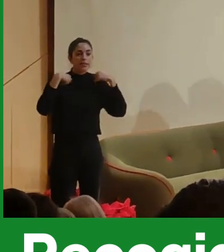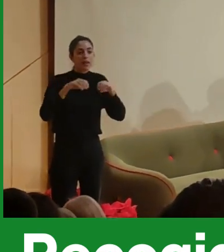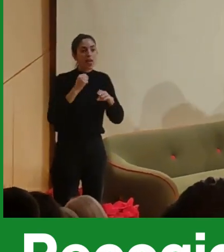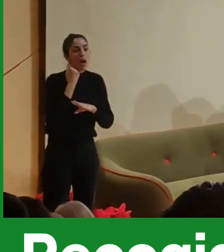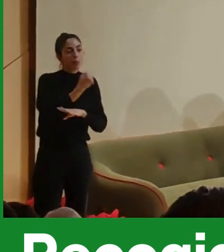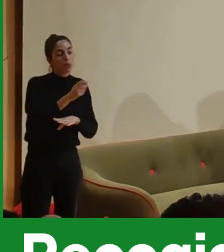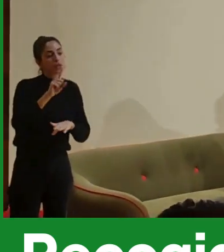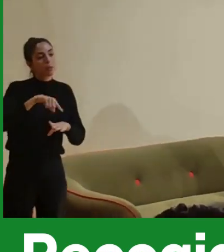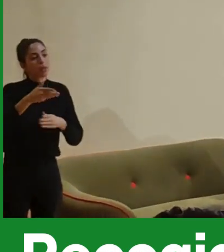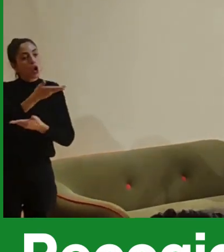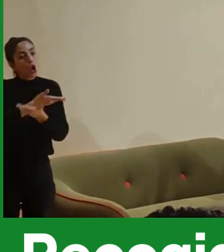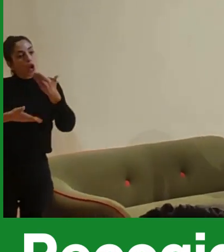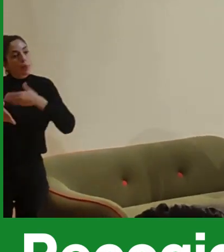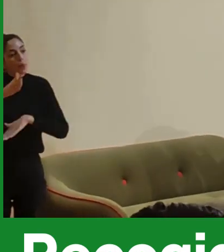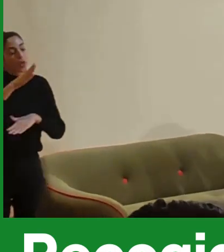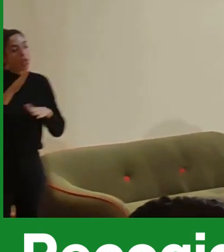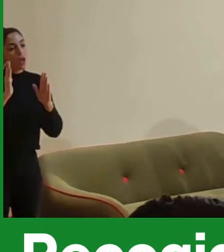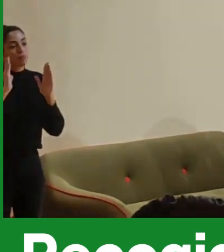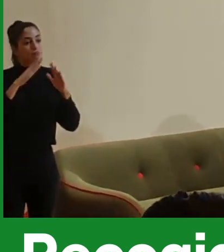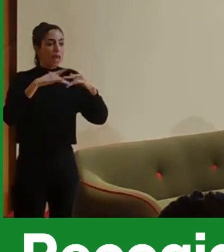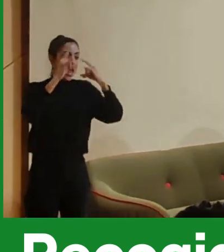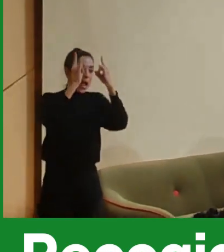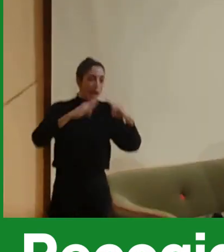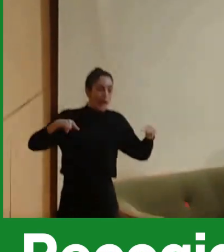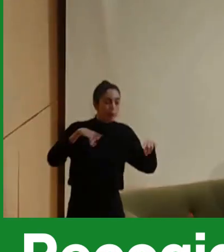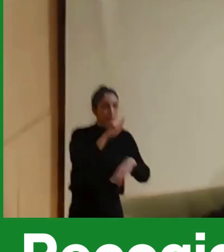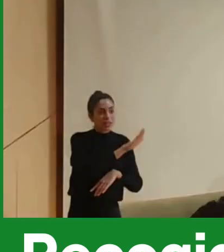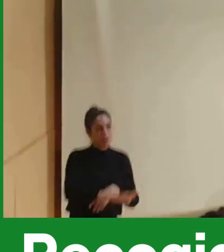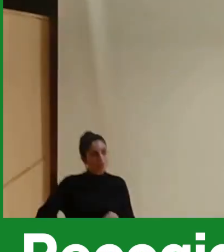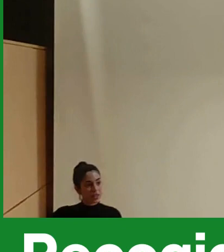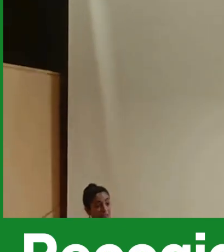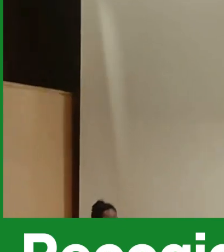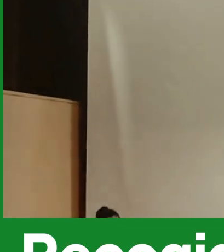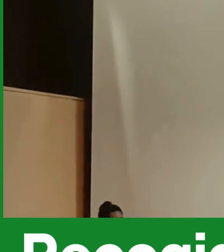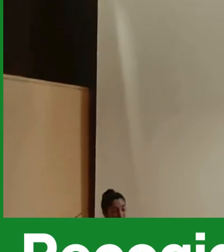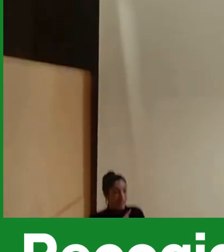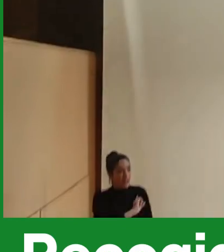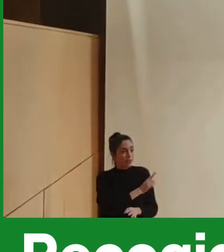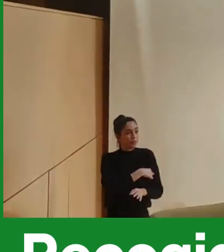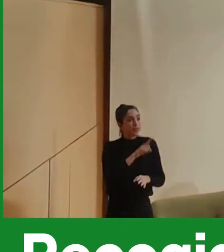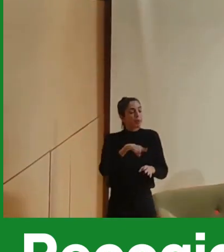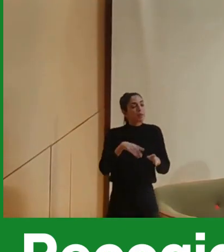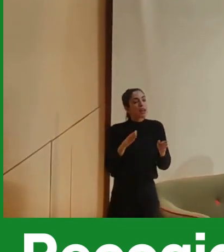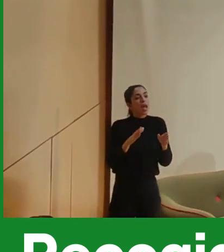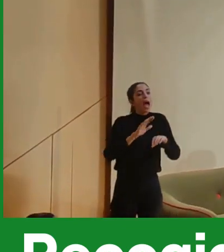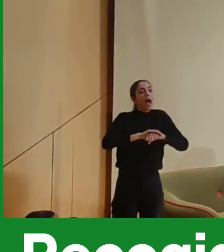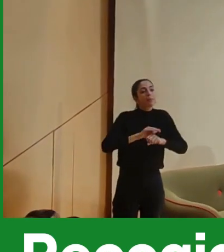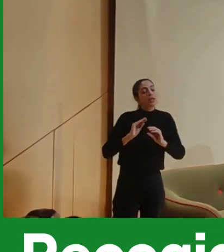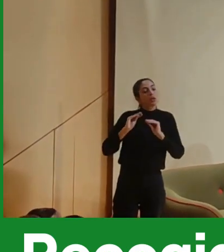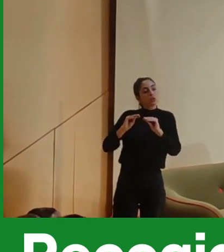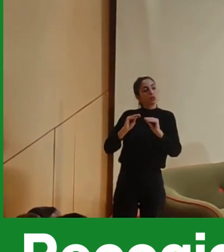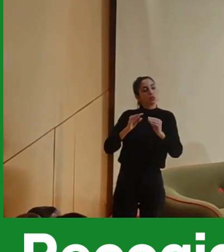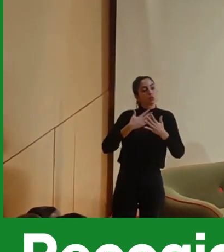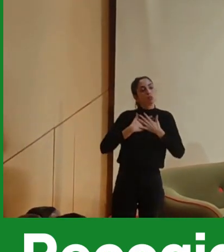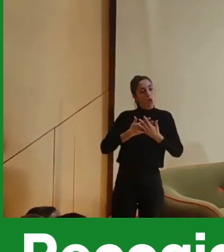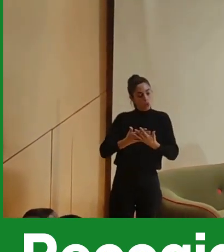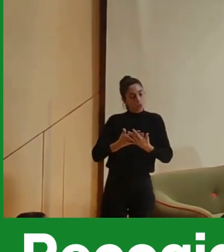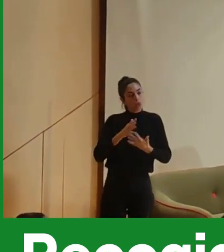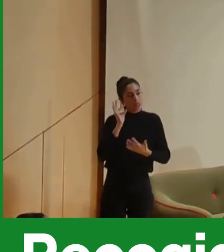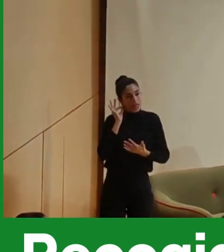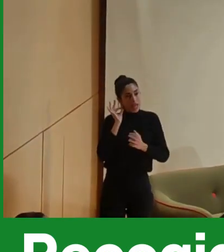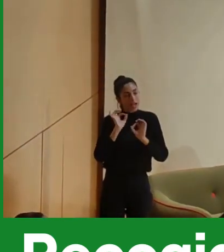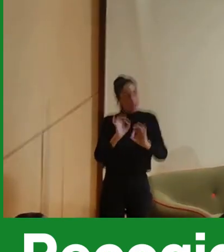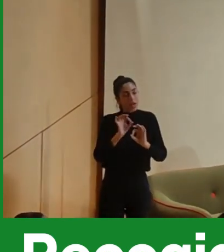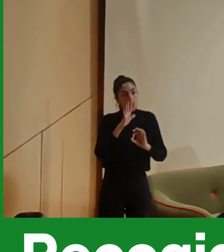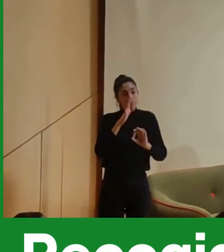campamentos infantiles, eso sí, siempre bien cerquita del deporte y de su amiga voluntaria también, Lia Paris. Aquí le acompaña para